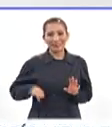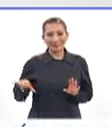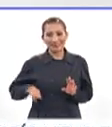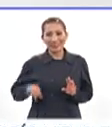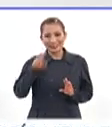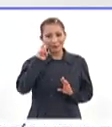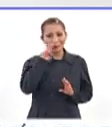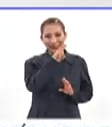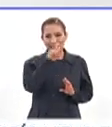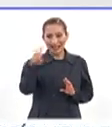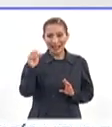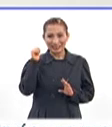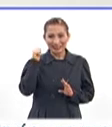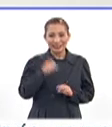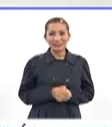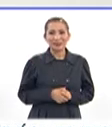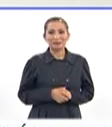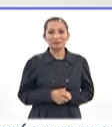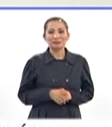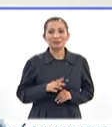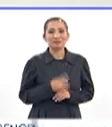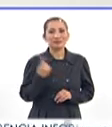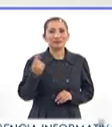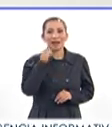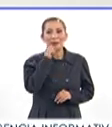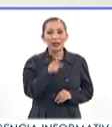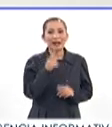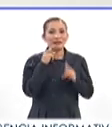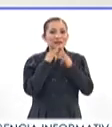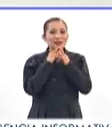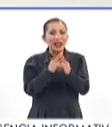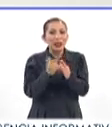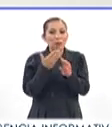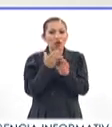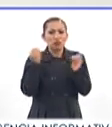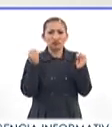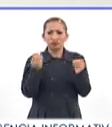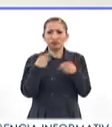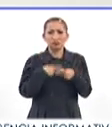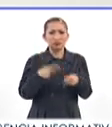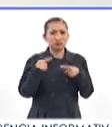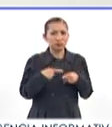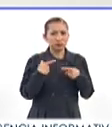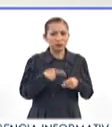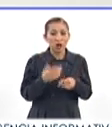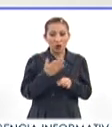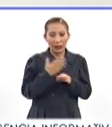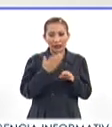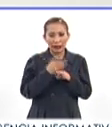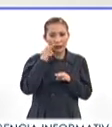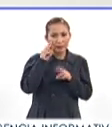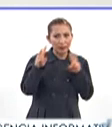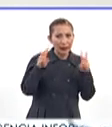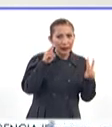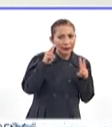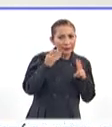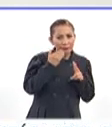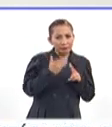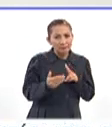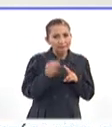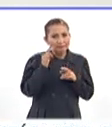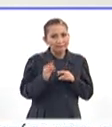lo que se ve ahí a tus espaldas, porque además es una feria muy nutrida. Ahorita se alcanza a ver muy